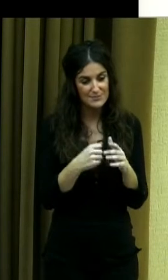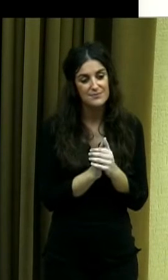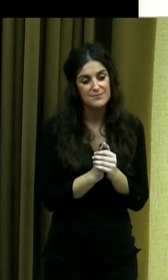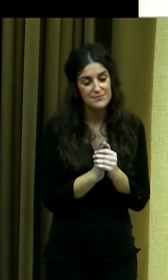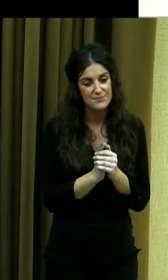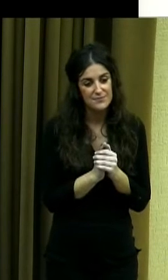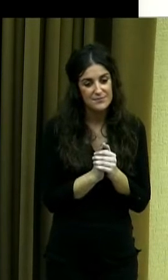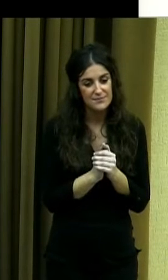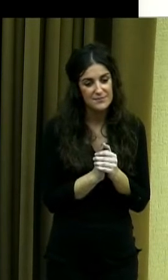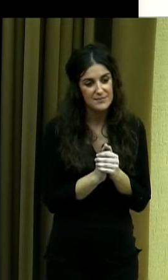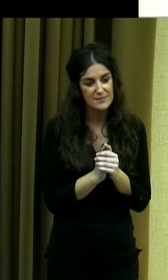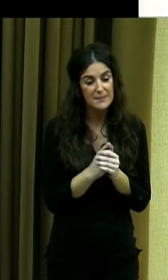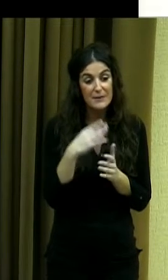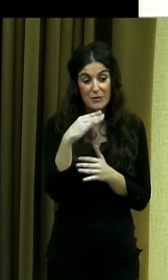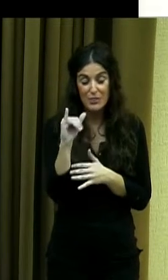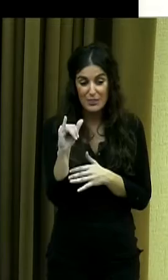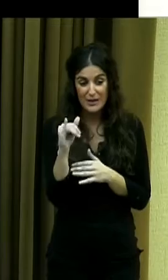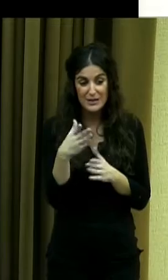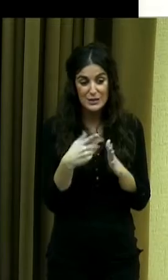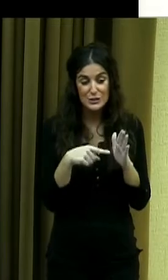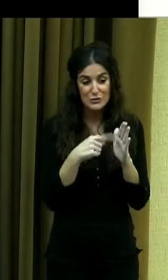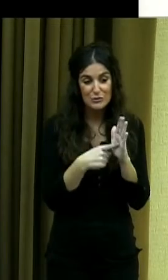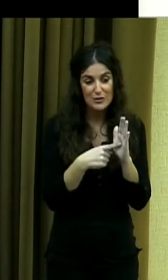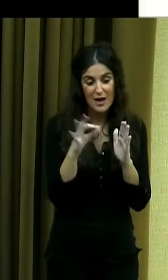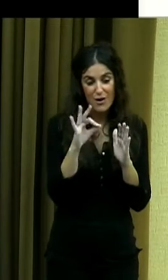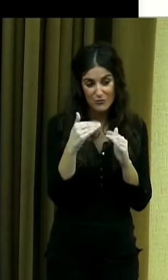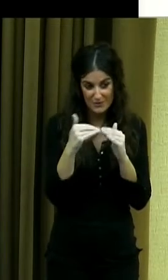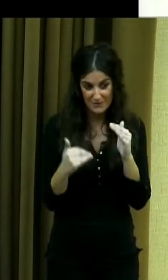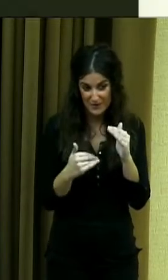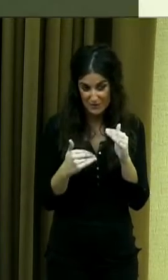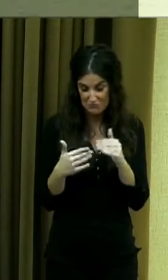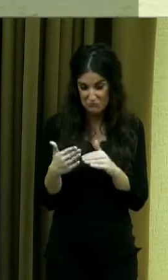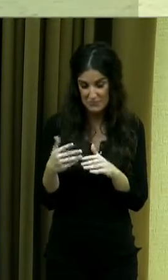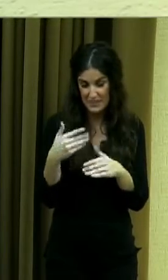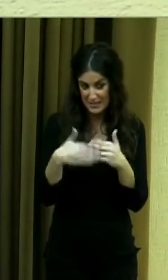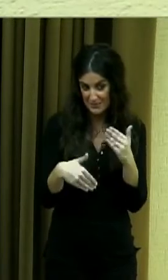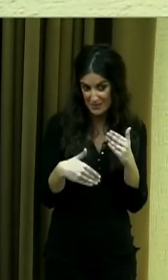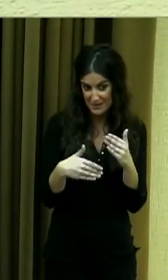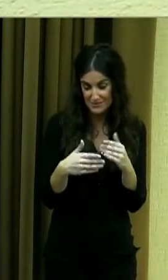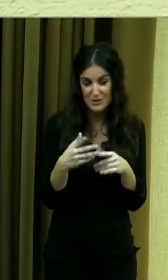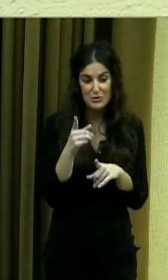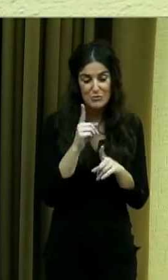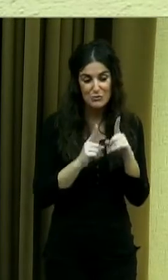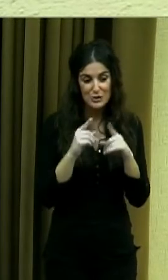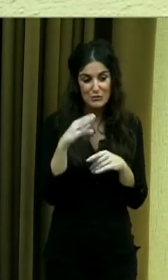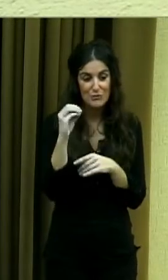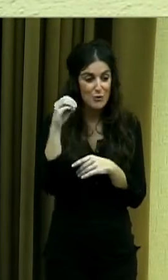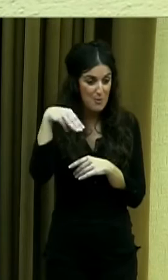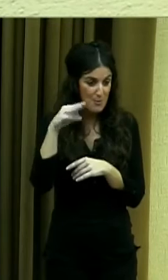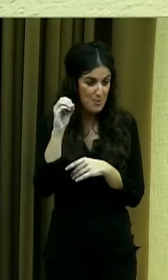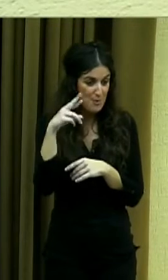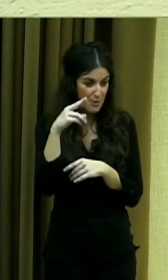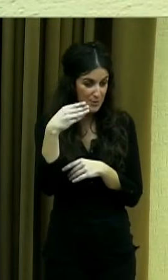A veces pueden tener un CI total inferior o en límite, como hemos comentado, o sea que es un trastorno comórbido, a veces a la discapacidad intelectual.